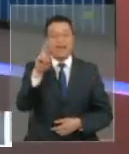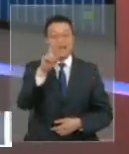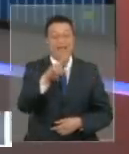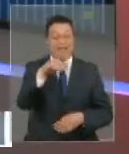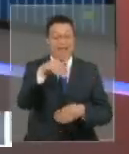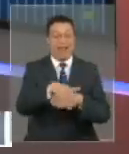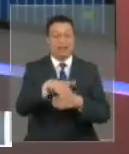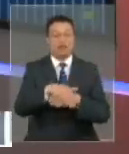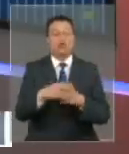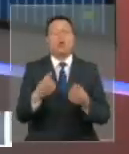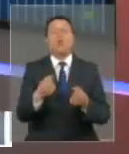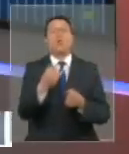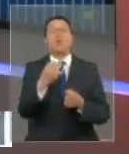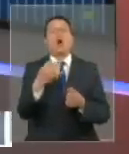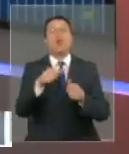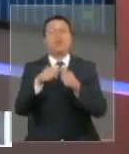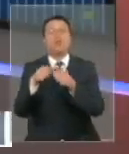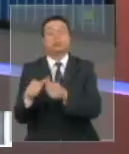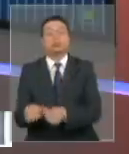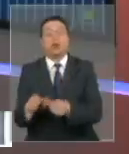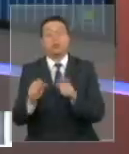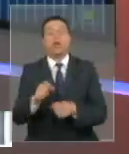¿Reelección por cuántos periodos debe ser?